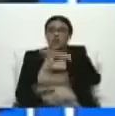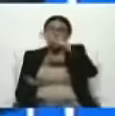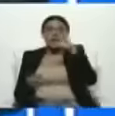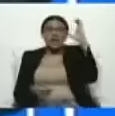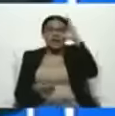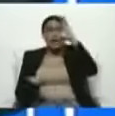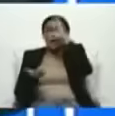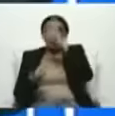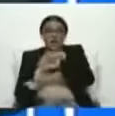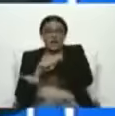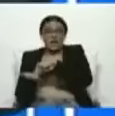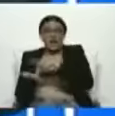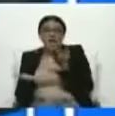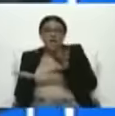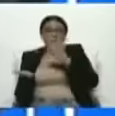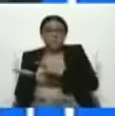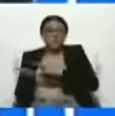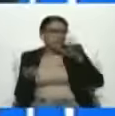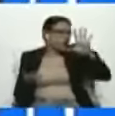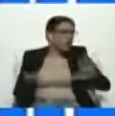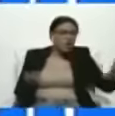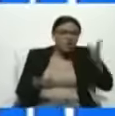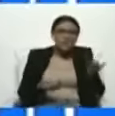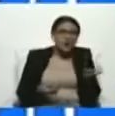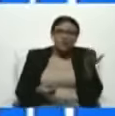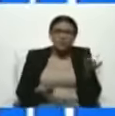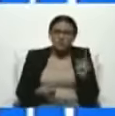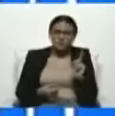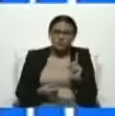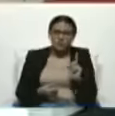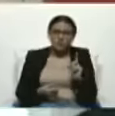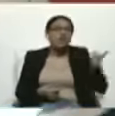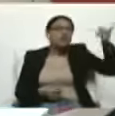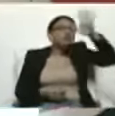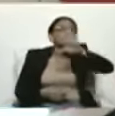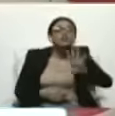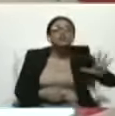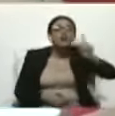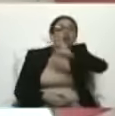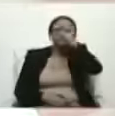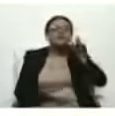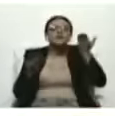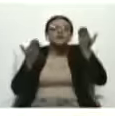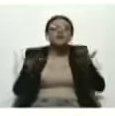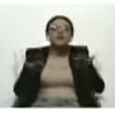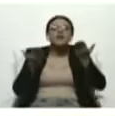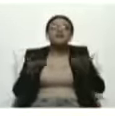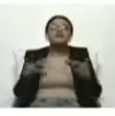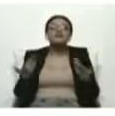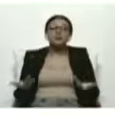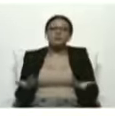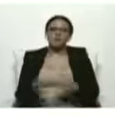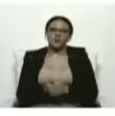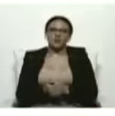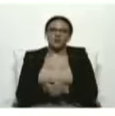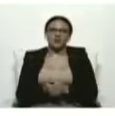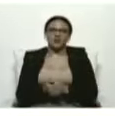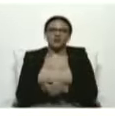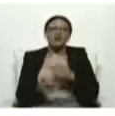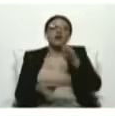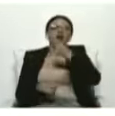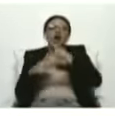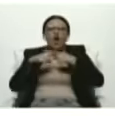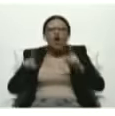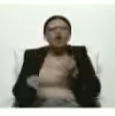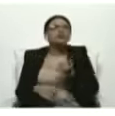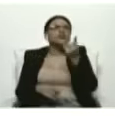¿Quién sabe en dónde se perdieron estas sábanas? Esto no lo hemos escuchado antes. Que se perdieron unas sábanas de votación y fueron sustituidas. No lo hemos escuchado